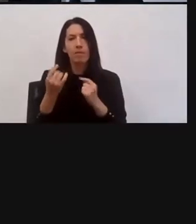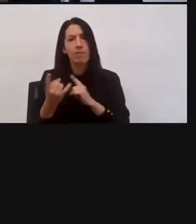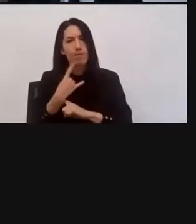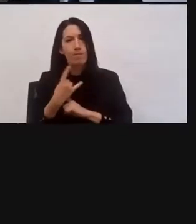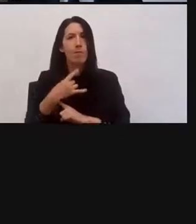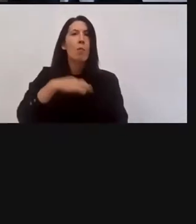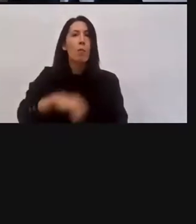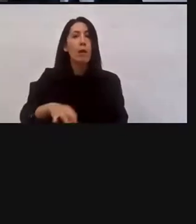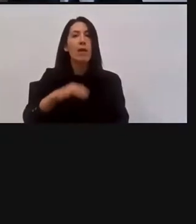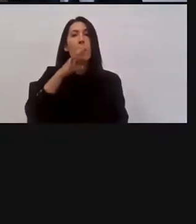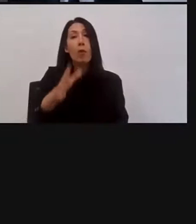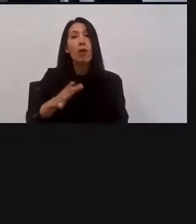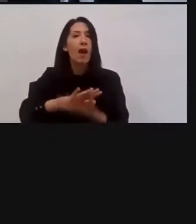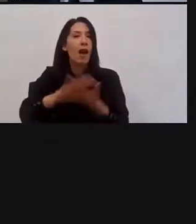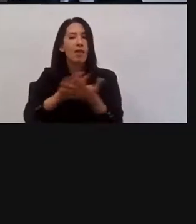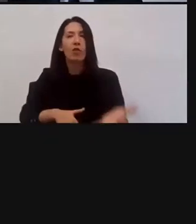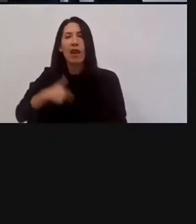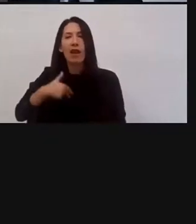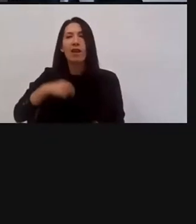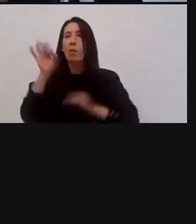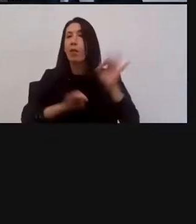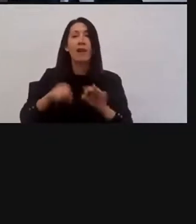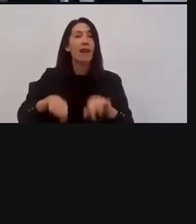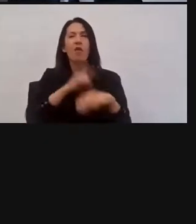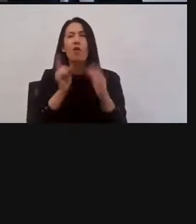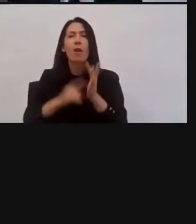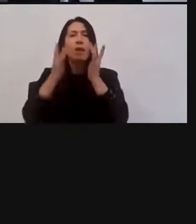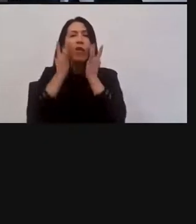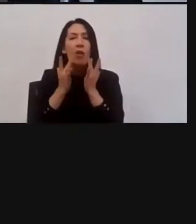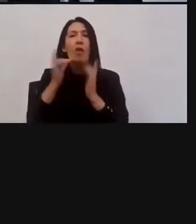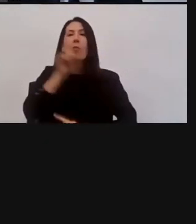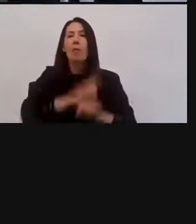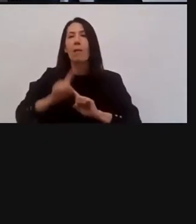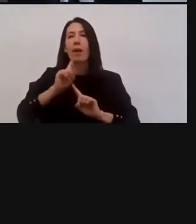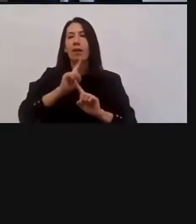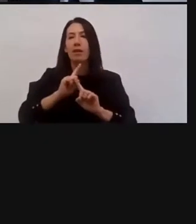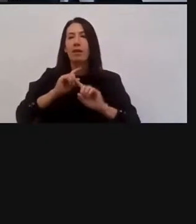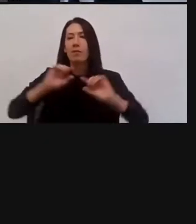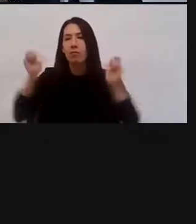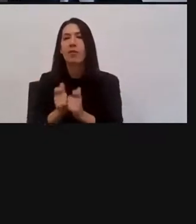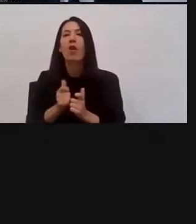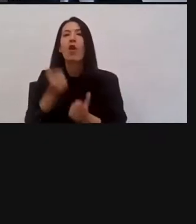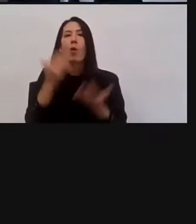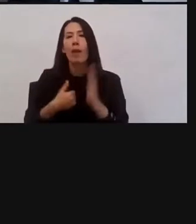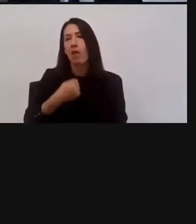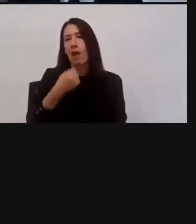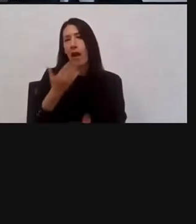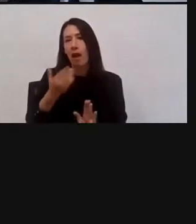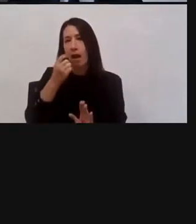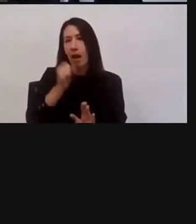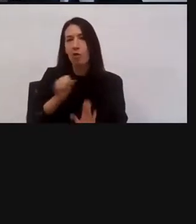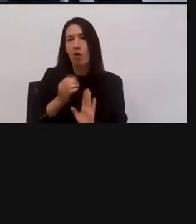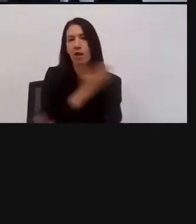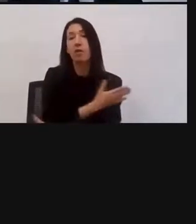a la disminución global de las cifras absolutas de los incidentes con respecto al año anterior, ya que en